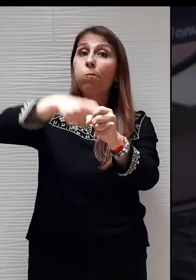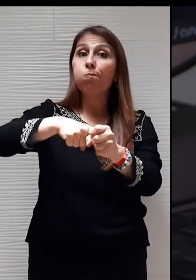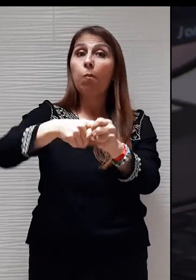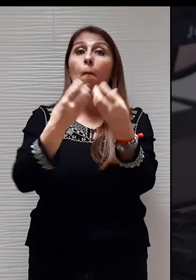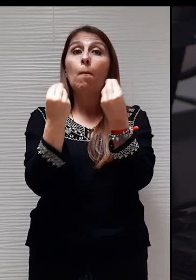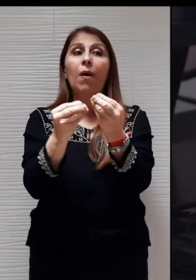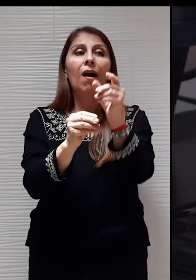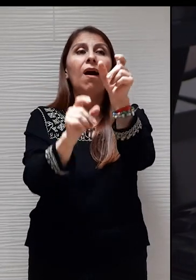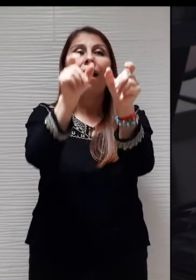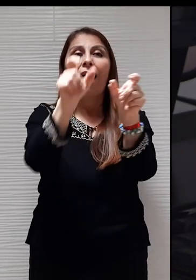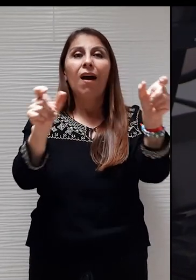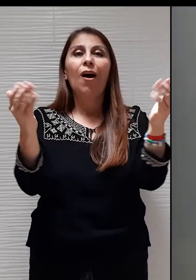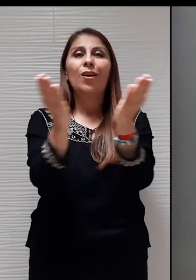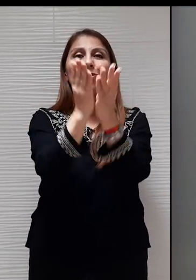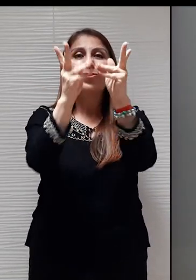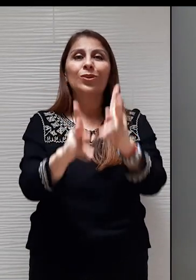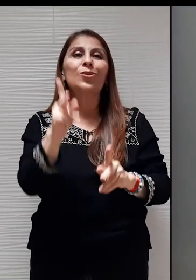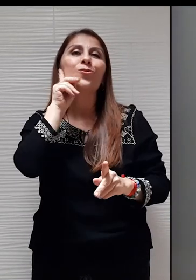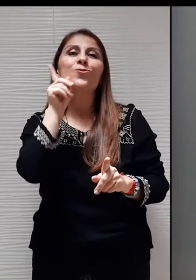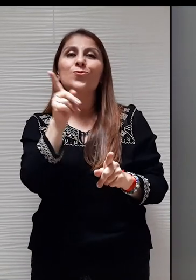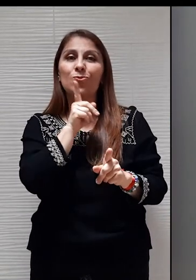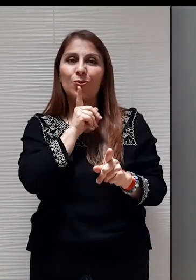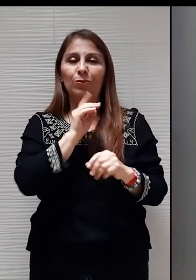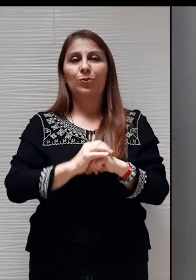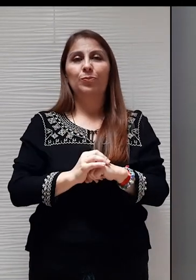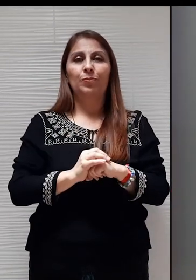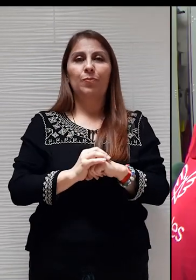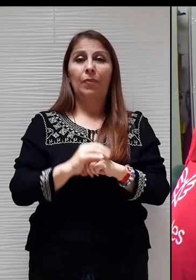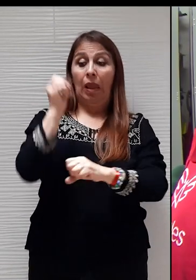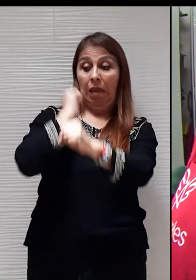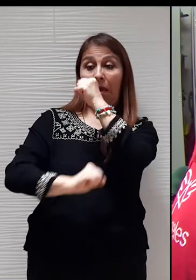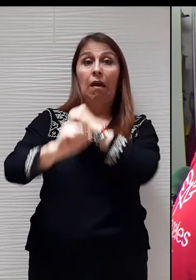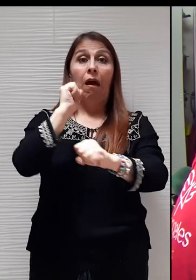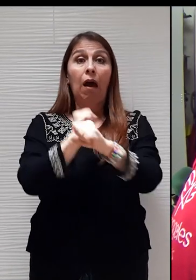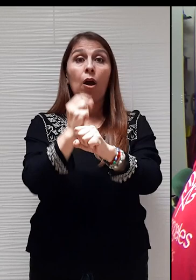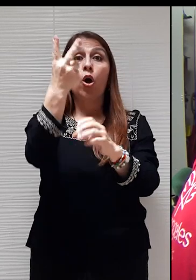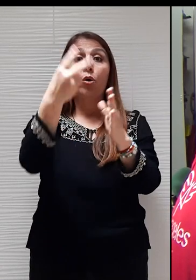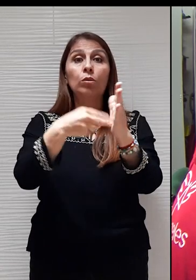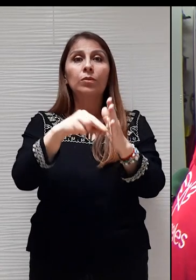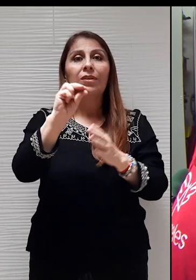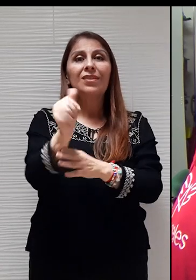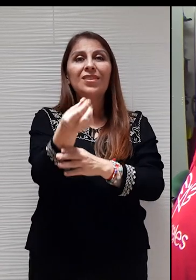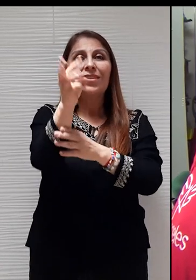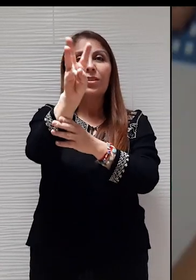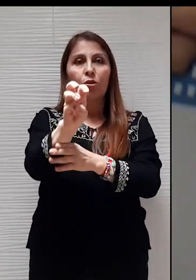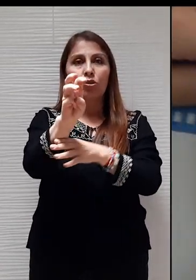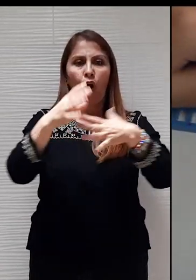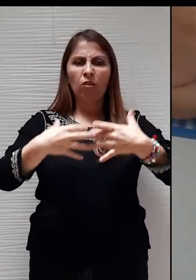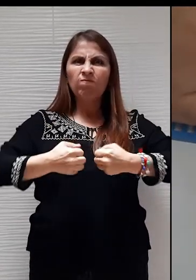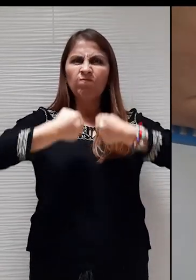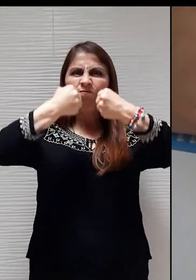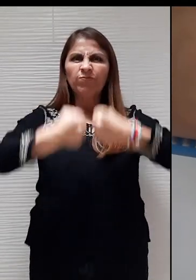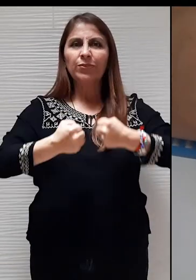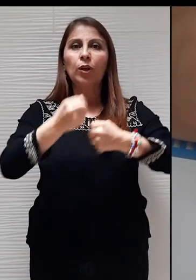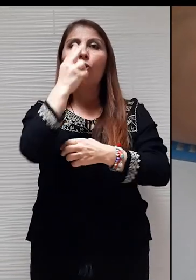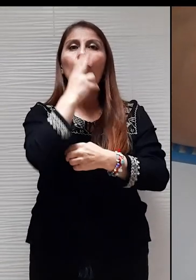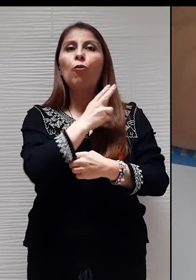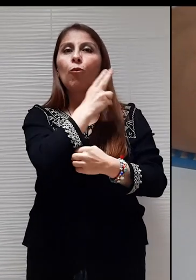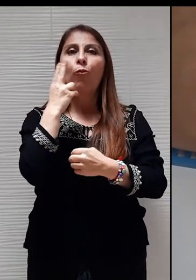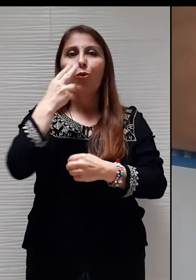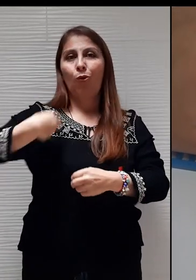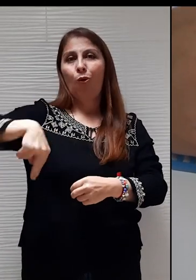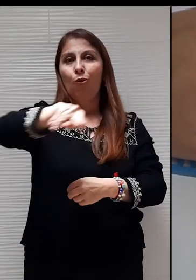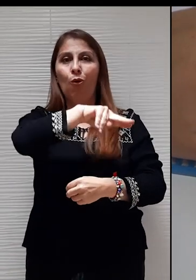sordos. En el 2018 afianzamos nuestro compromiso con